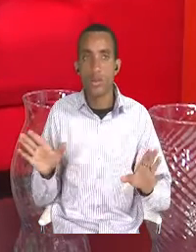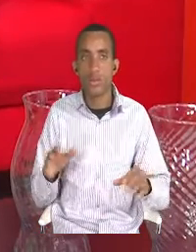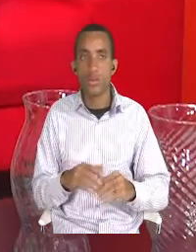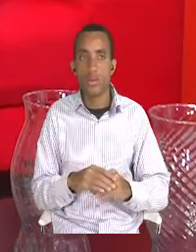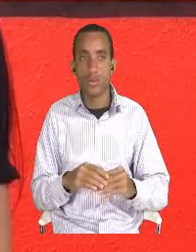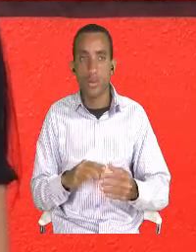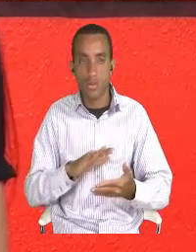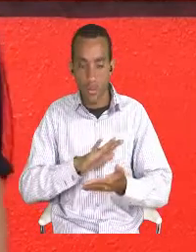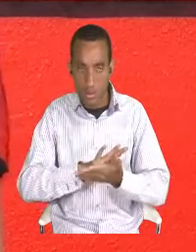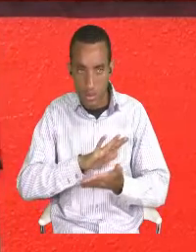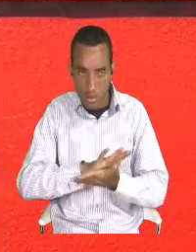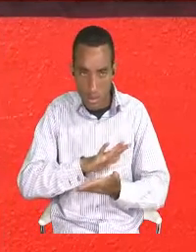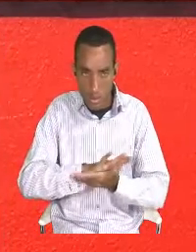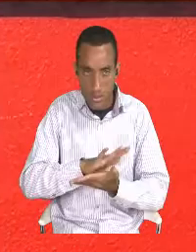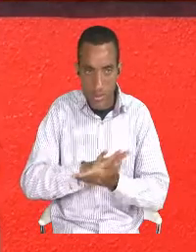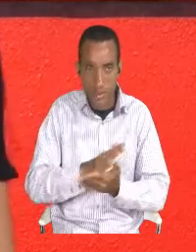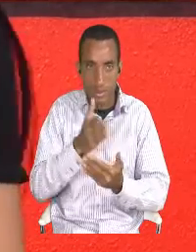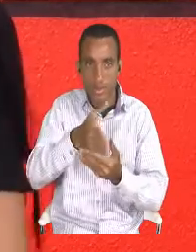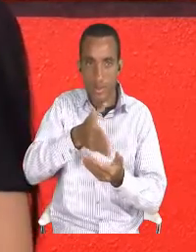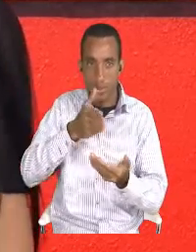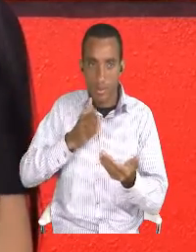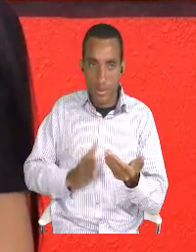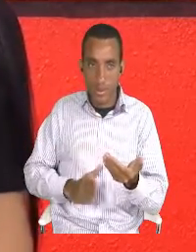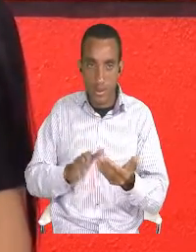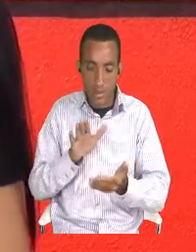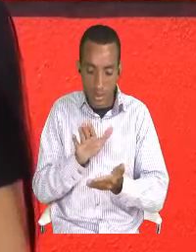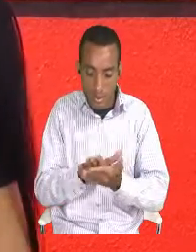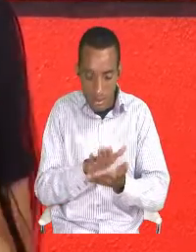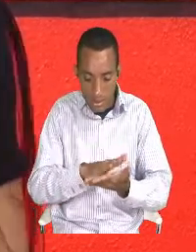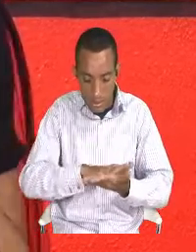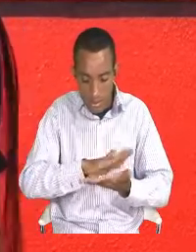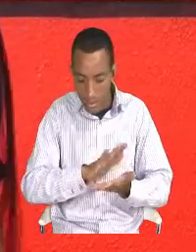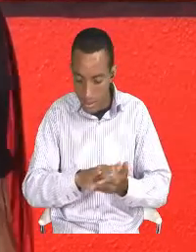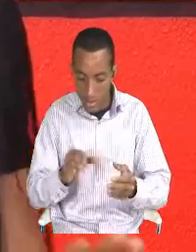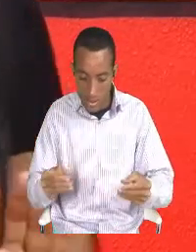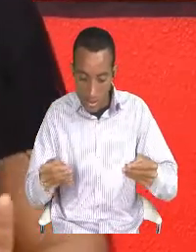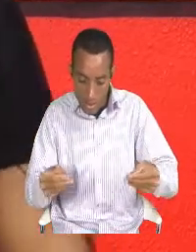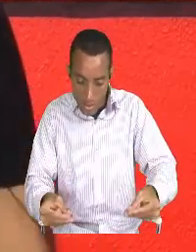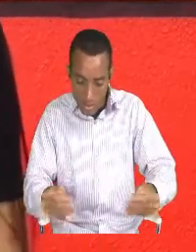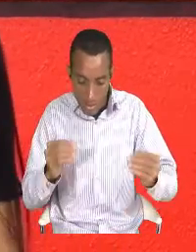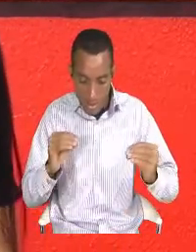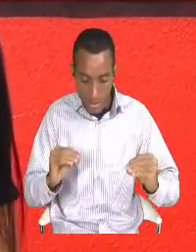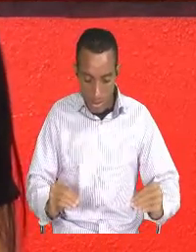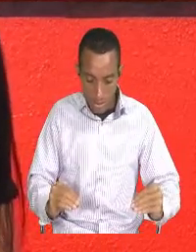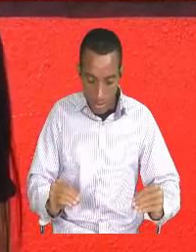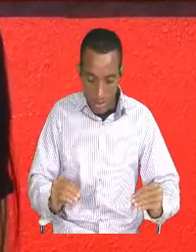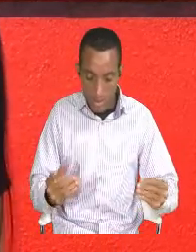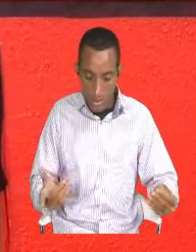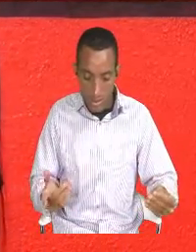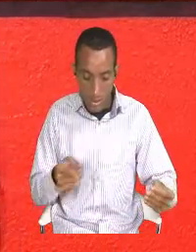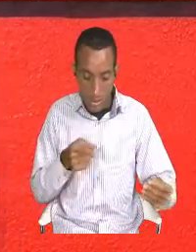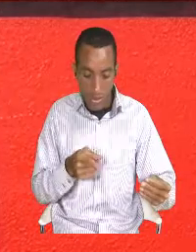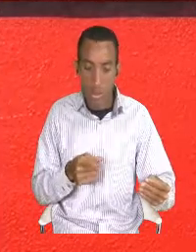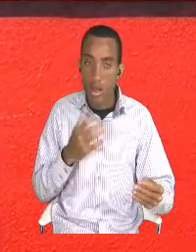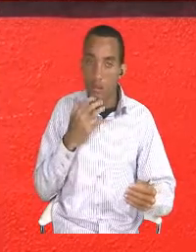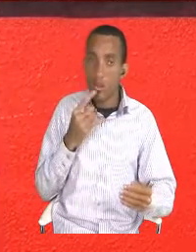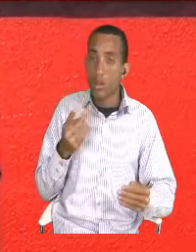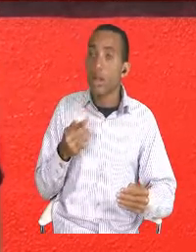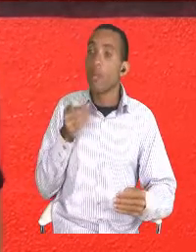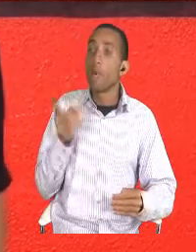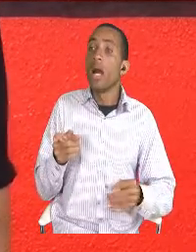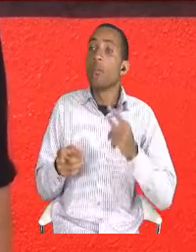ricos. Pero a ellas jamás les digo, si tienen ganas de comerse una torta, cómansela. ¿Sí? Sí. O sea, yo no estoy